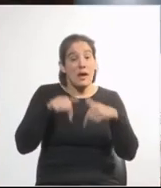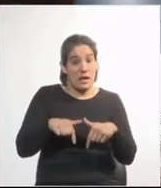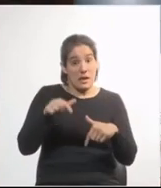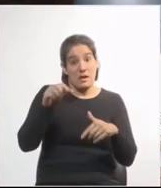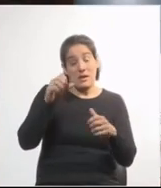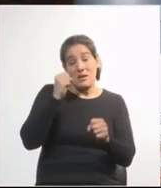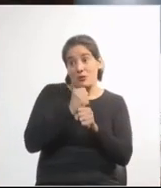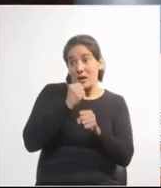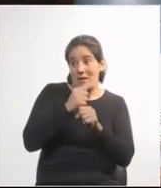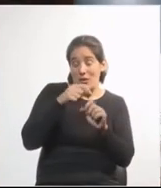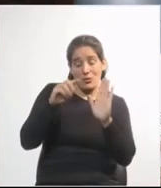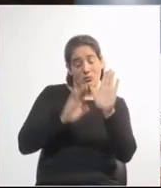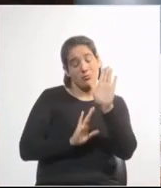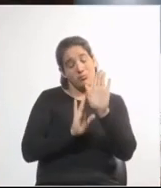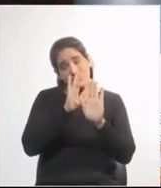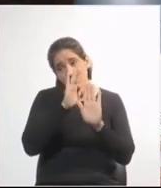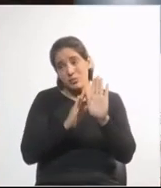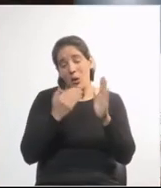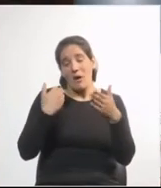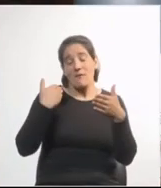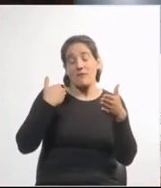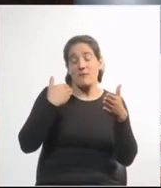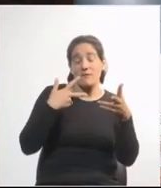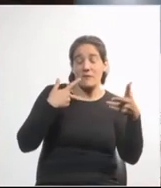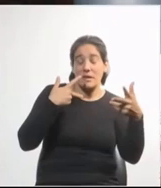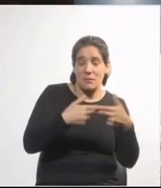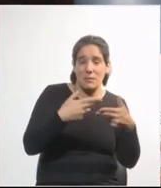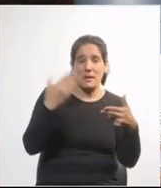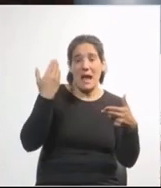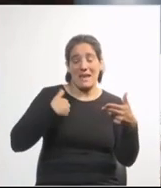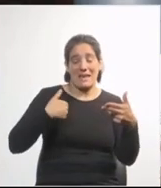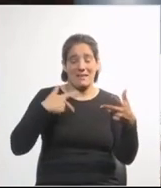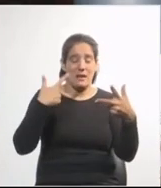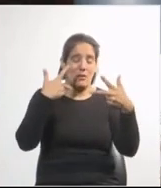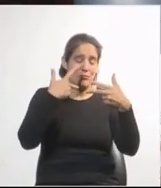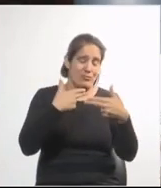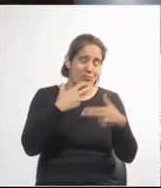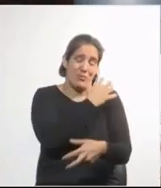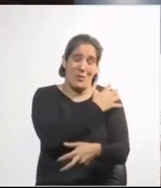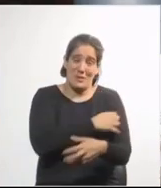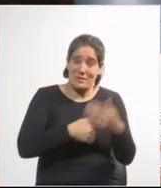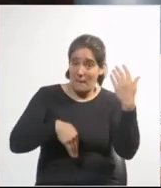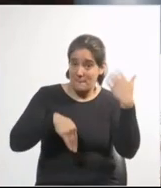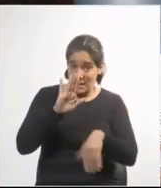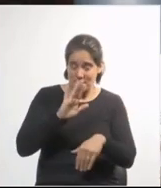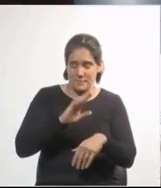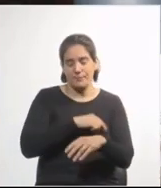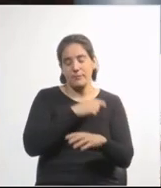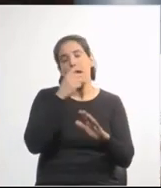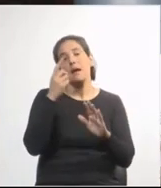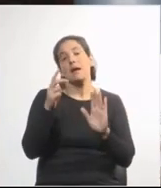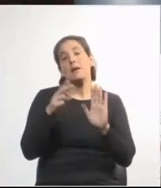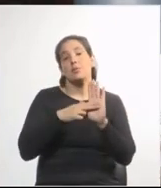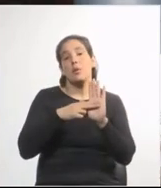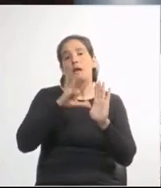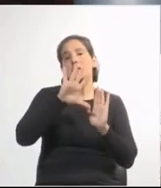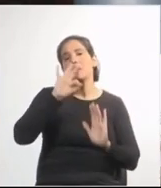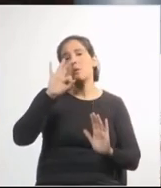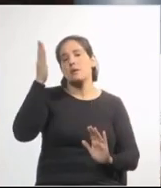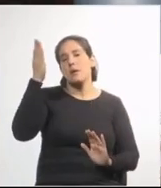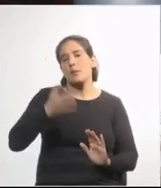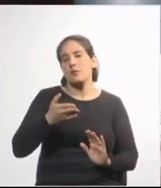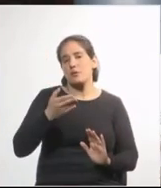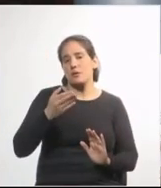problemas de empleo, bajos ingresos y pobreza que tiene el país. Un incremento transitorio del 50%